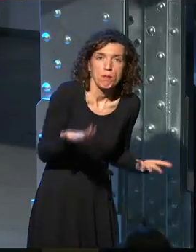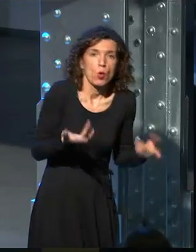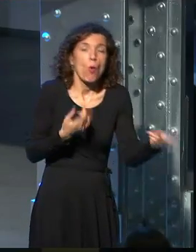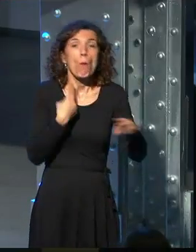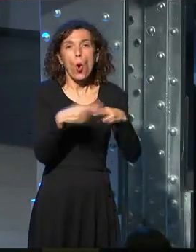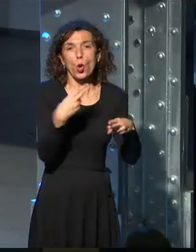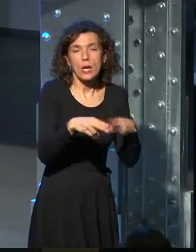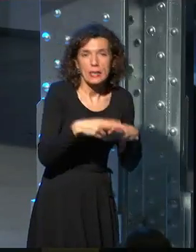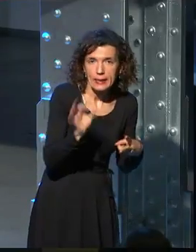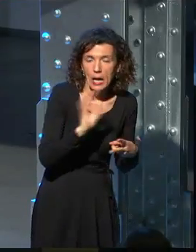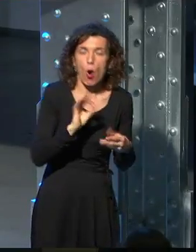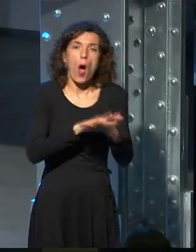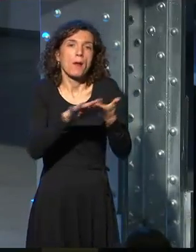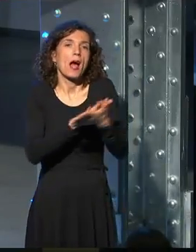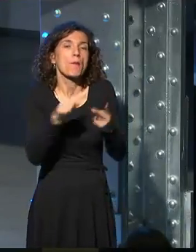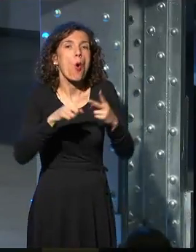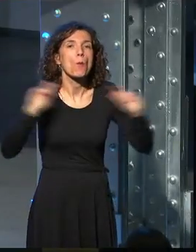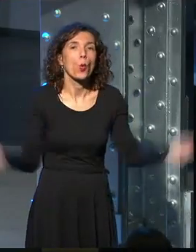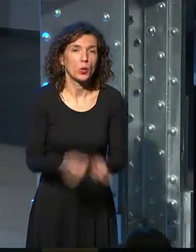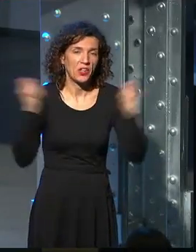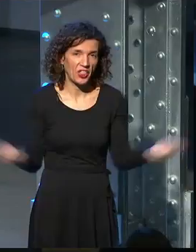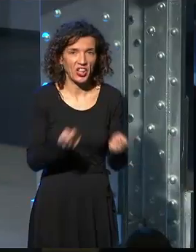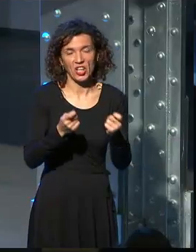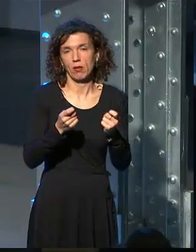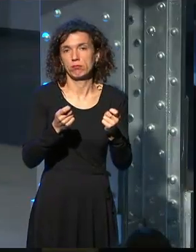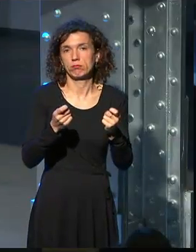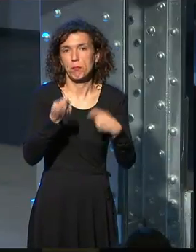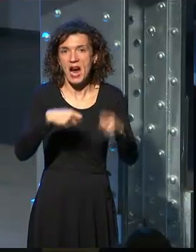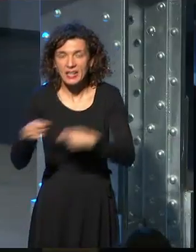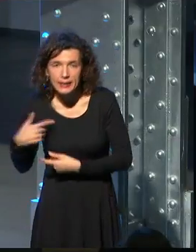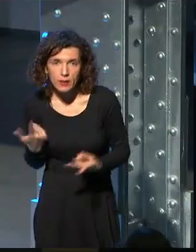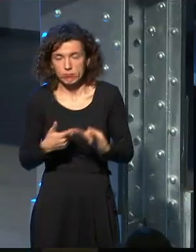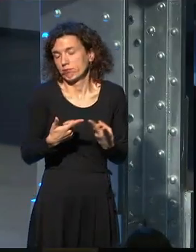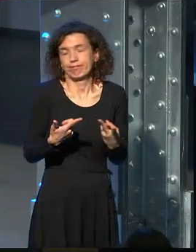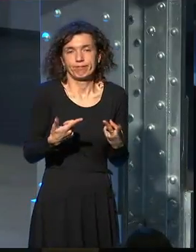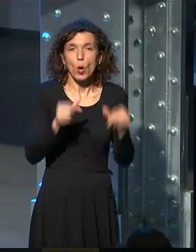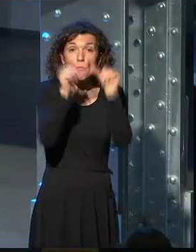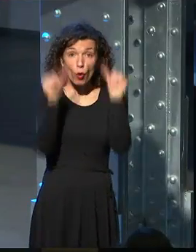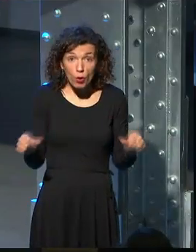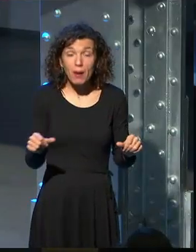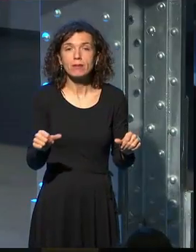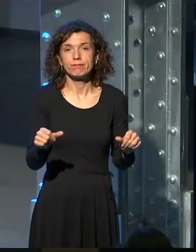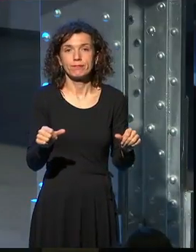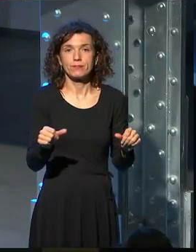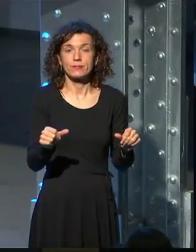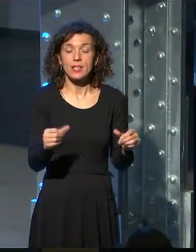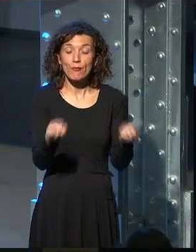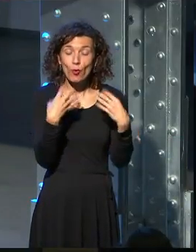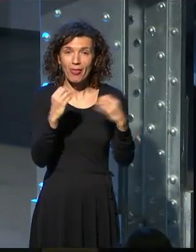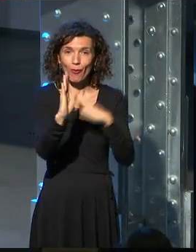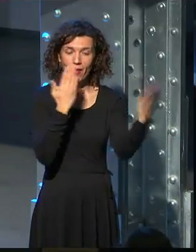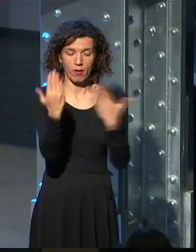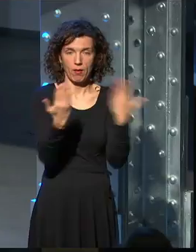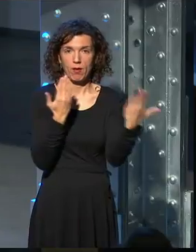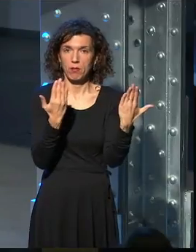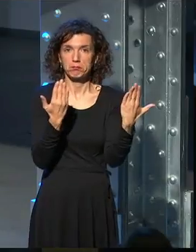como política o publicidad, marketing, pues las maneras en las que se presenta la información